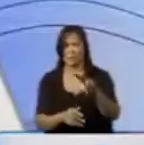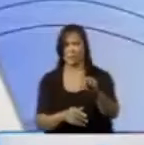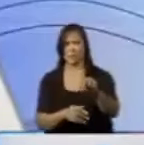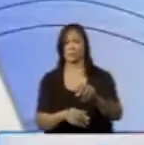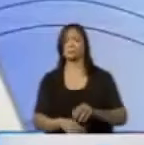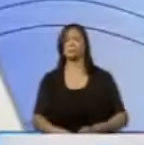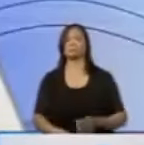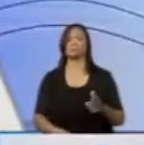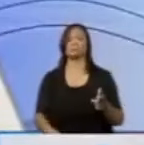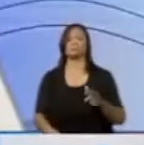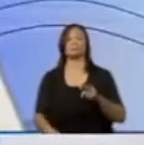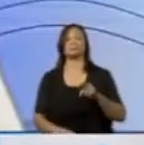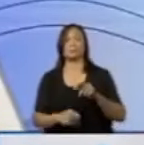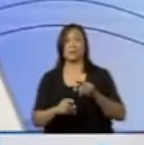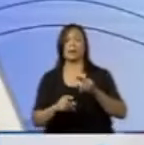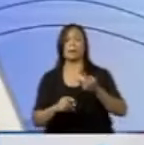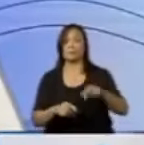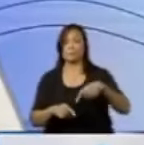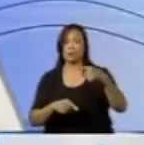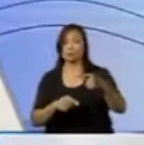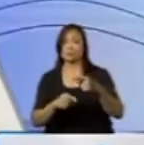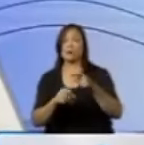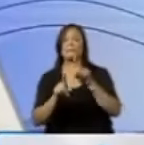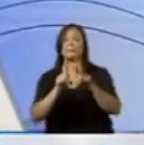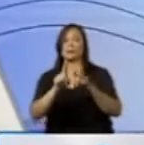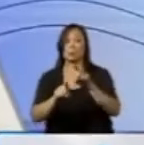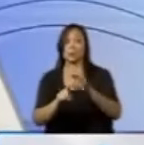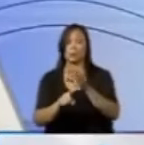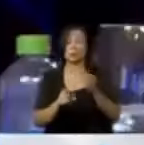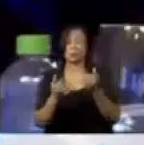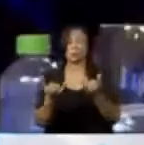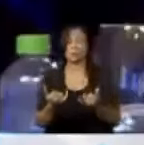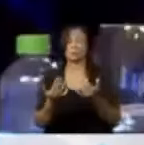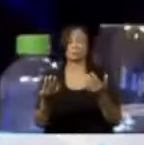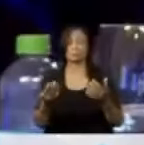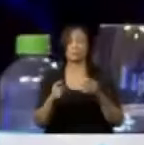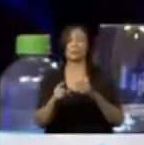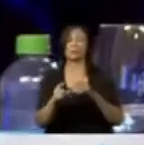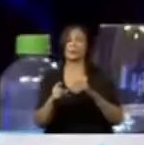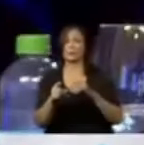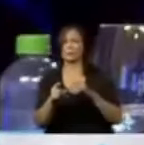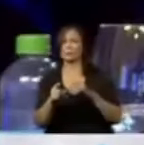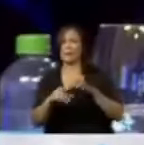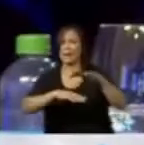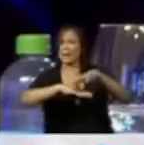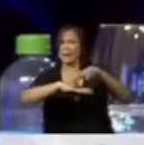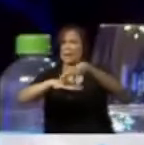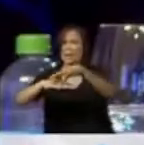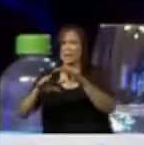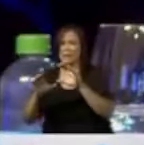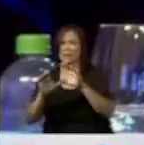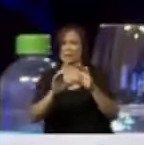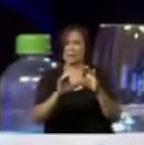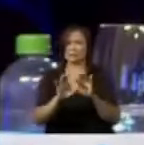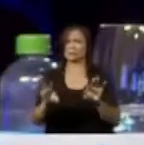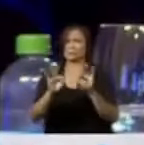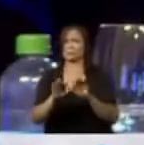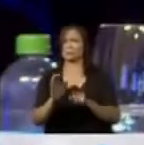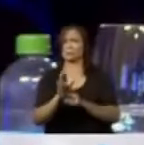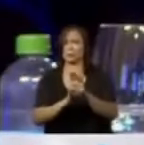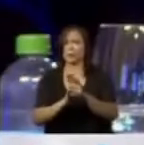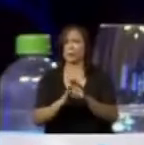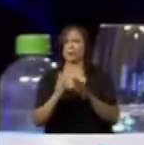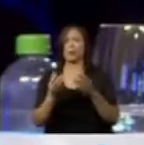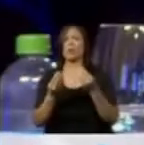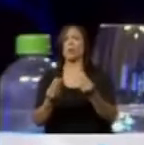la siguiente pregunta, tratando de aprovechar al máximo el tiempo que nos queda esta noche. La titularidad de tierras es clave para el desarrollo